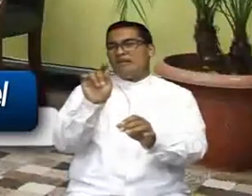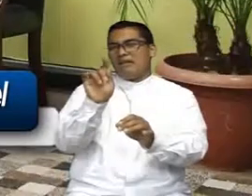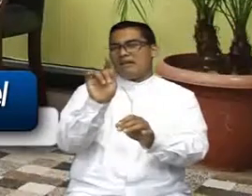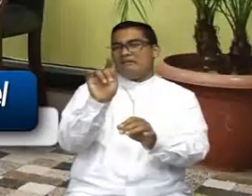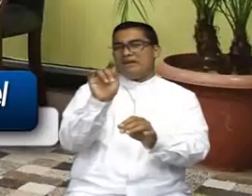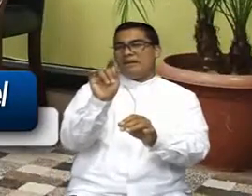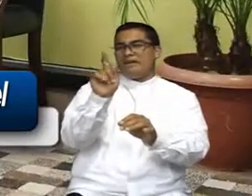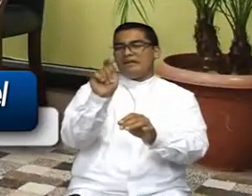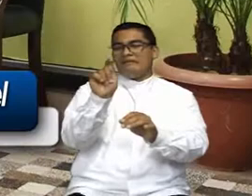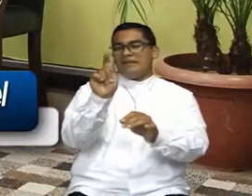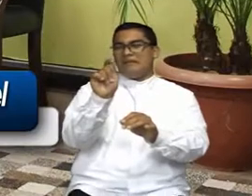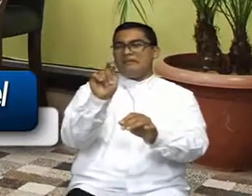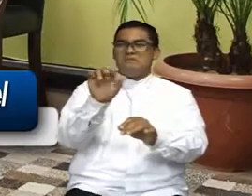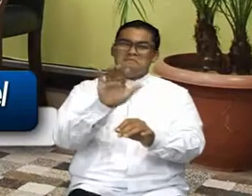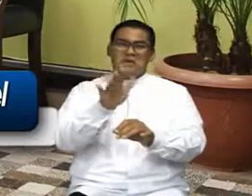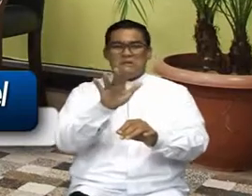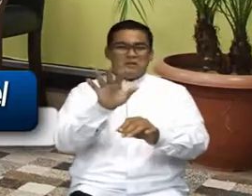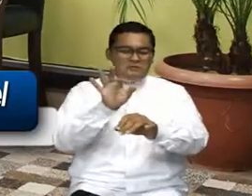ocasiones?